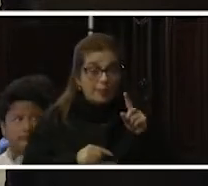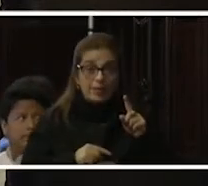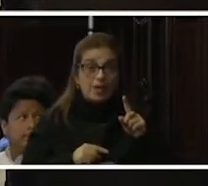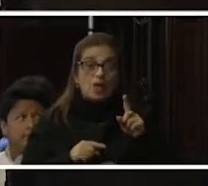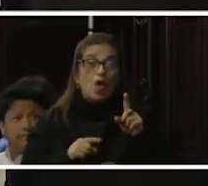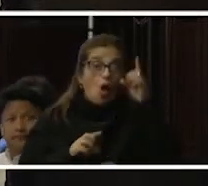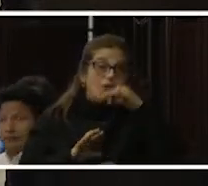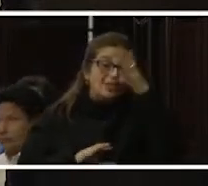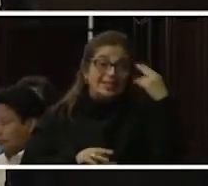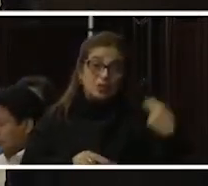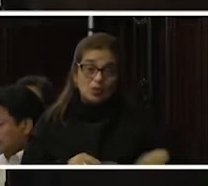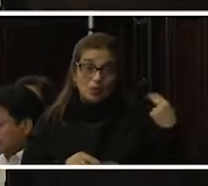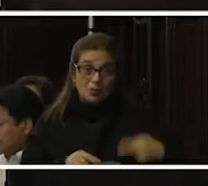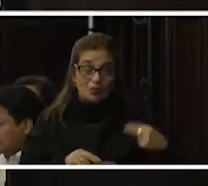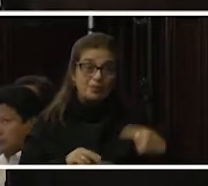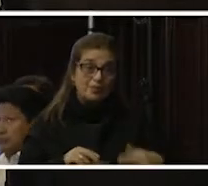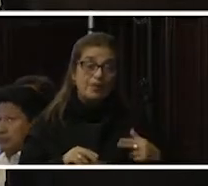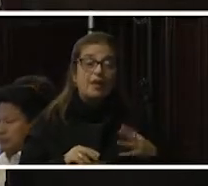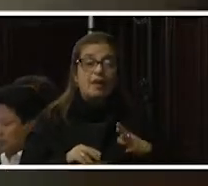oficializó el registro